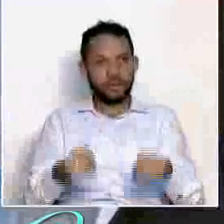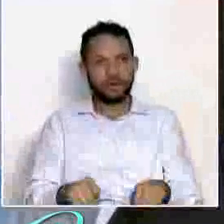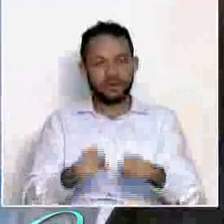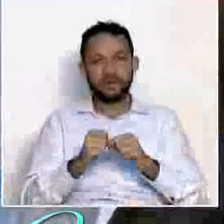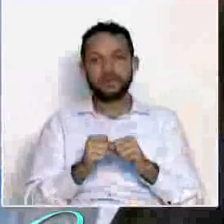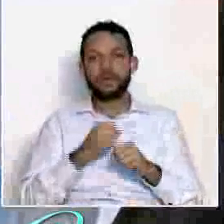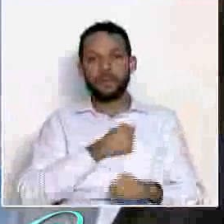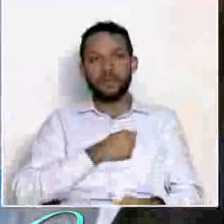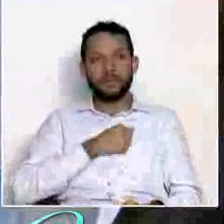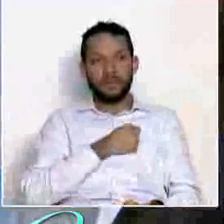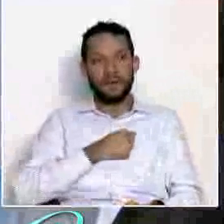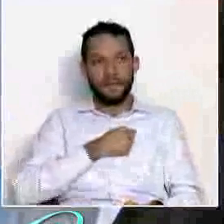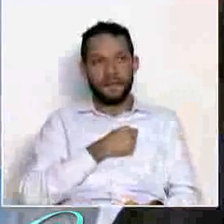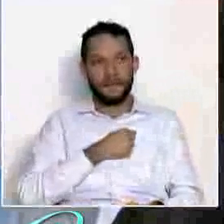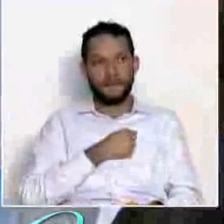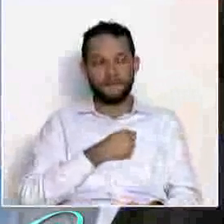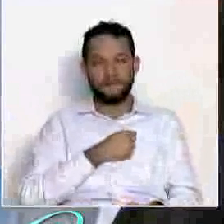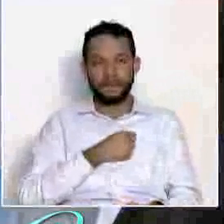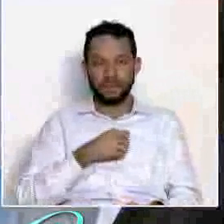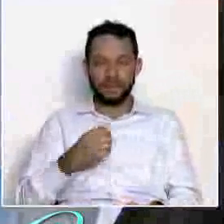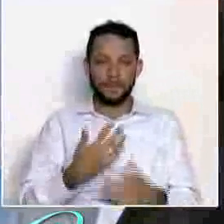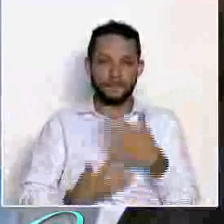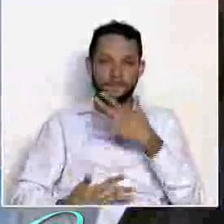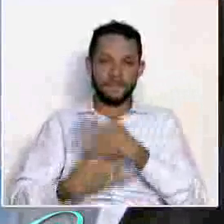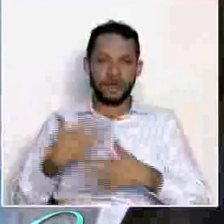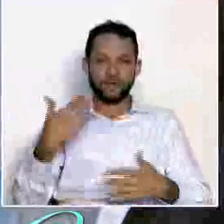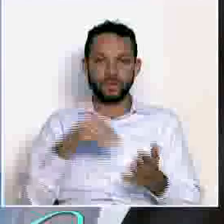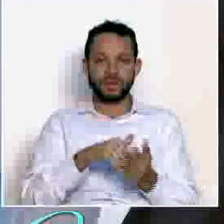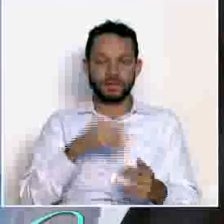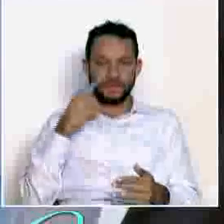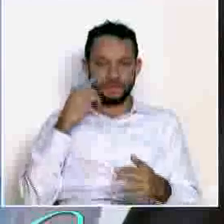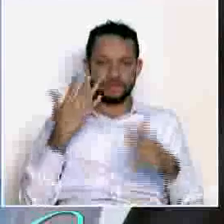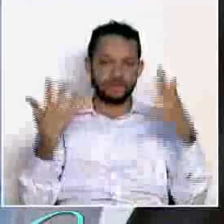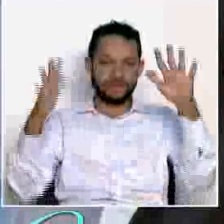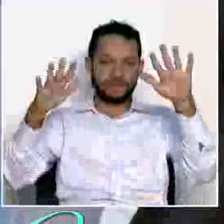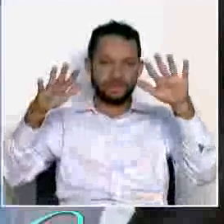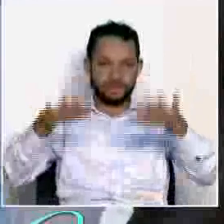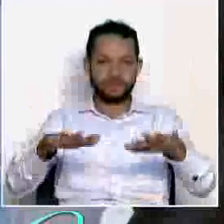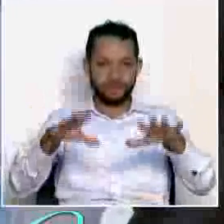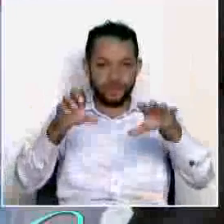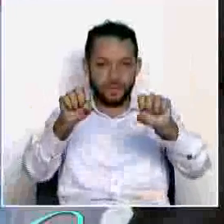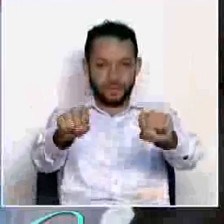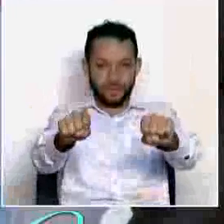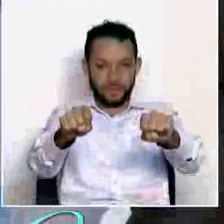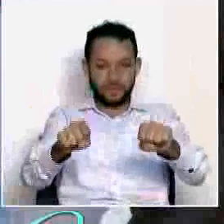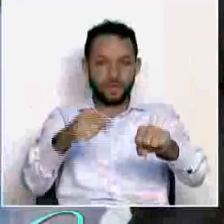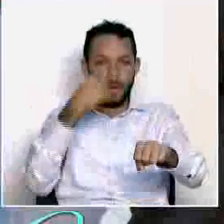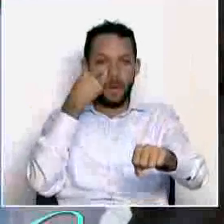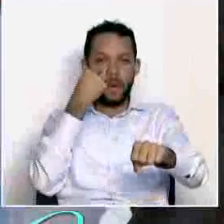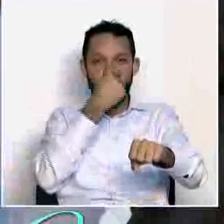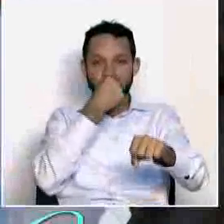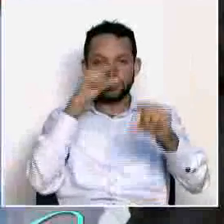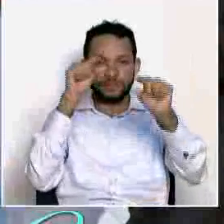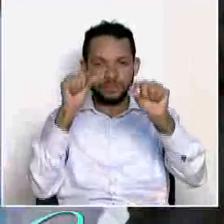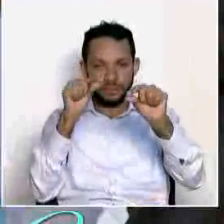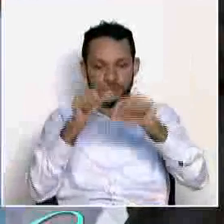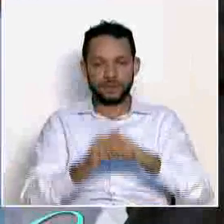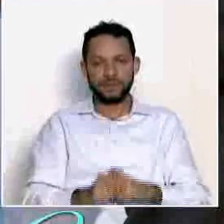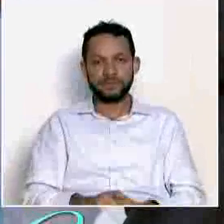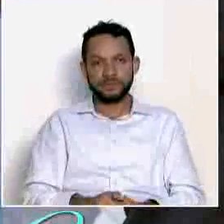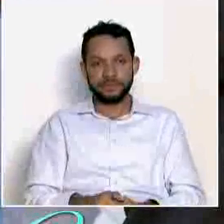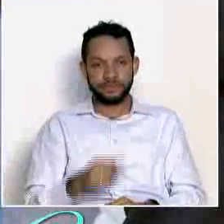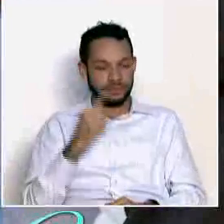favor, levanta este brazo al frente, empuña la mano, por favor, cierra de nuevo los ojos.